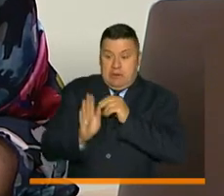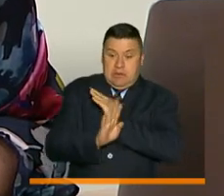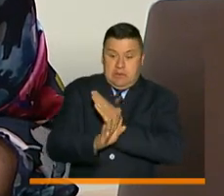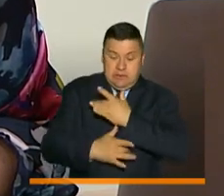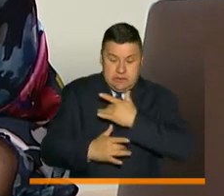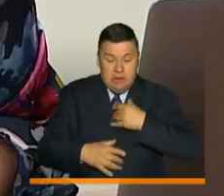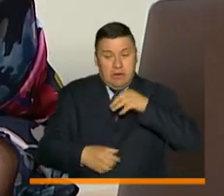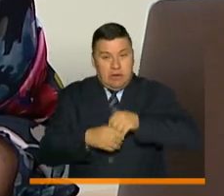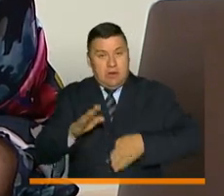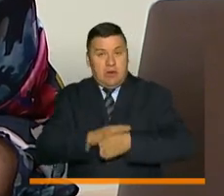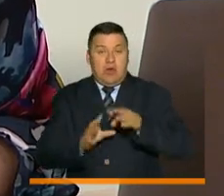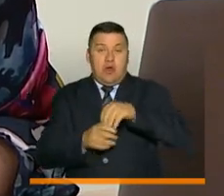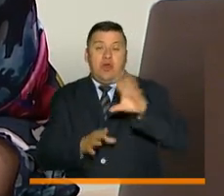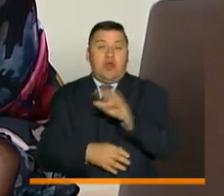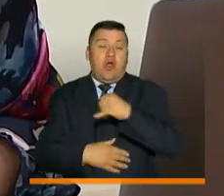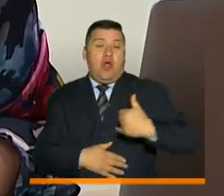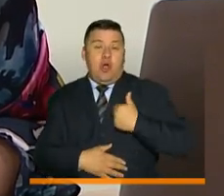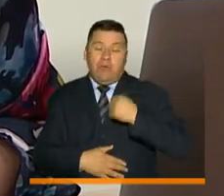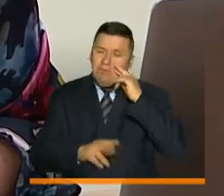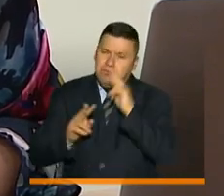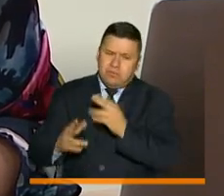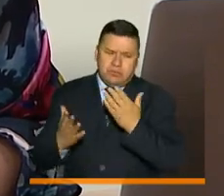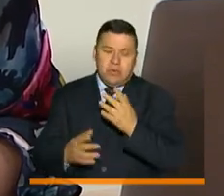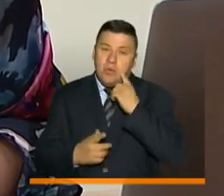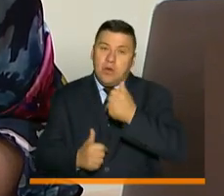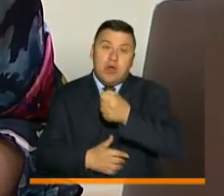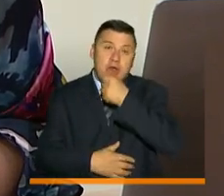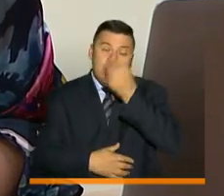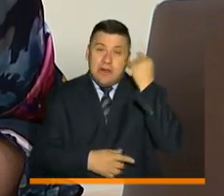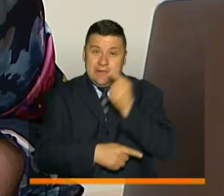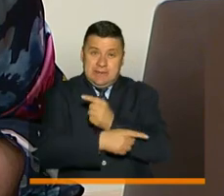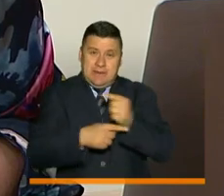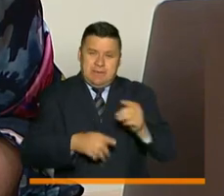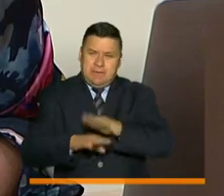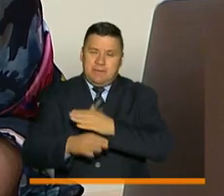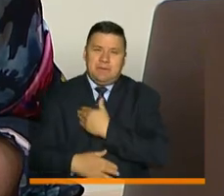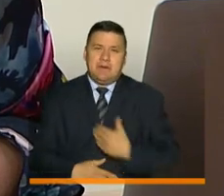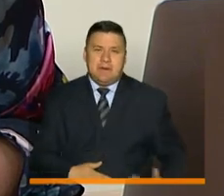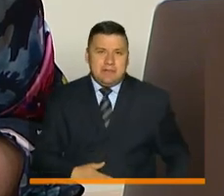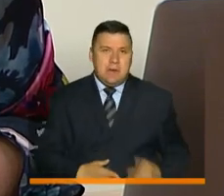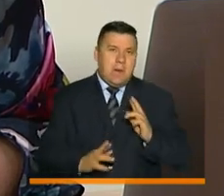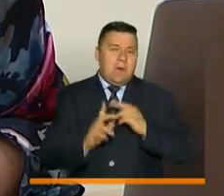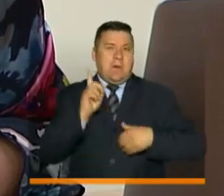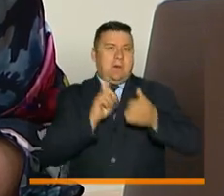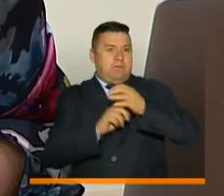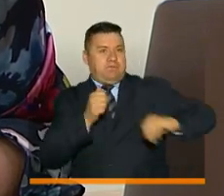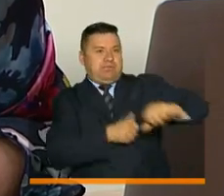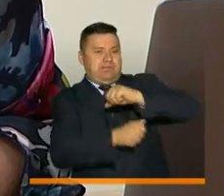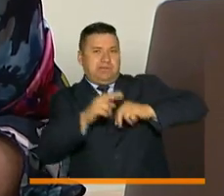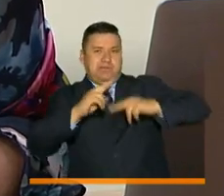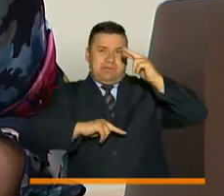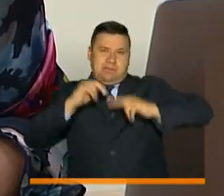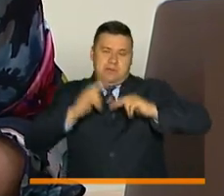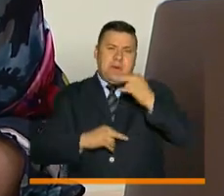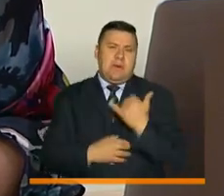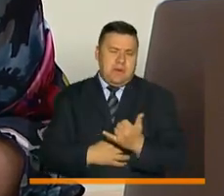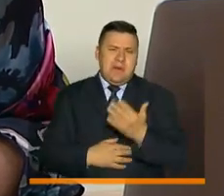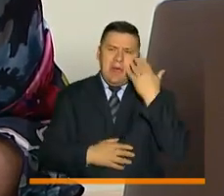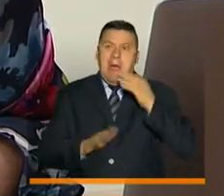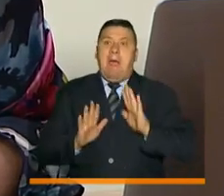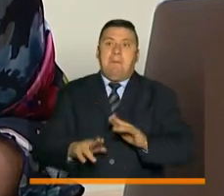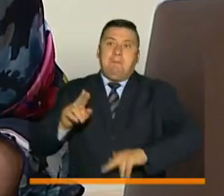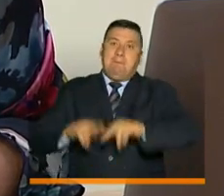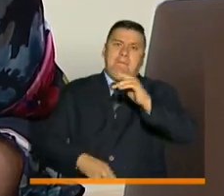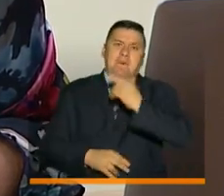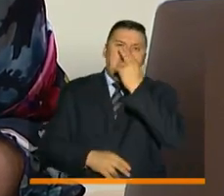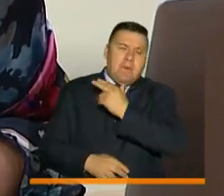los jóvenes del país. Y lo que veían allí, además de la noticia de la semana anterior, presidente, de haber logrado reactivar las obras que estaban detenidas